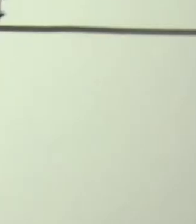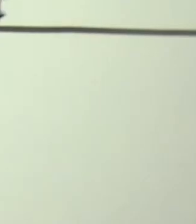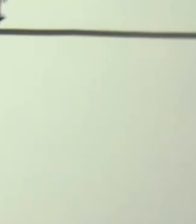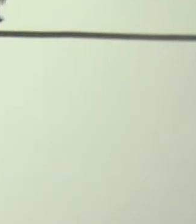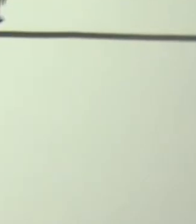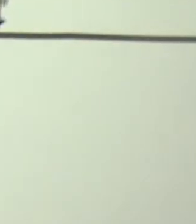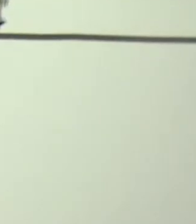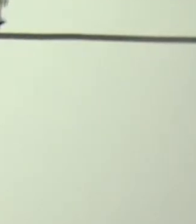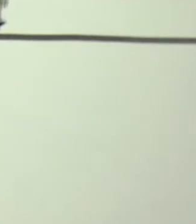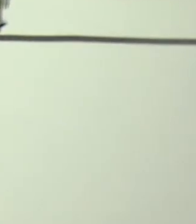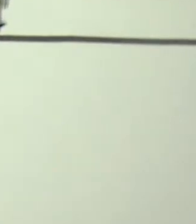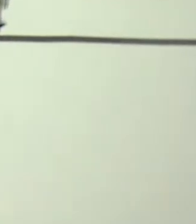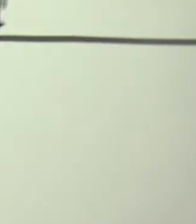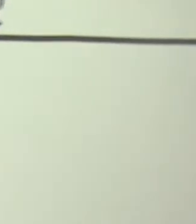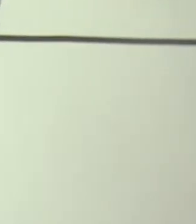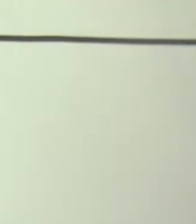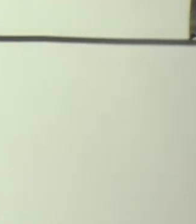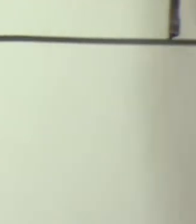¿Faltaría?